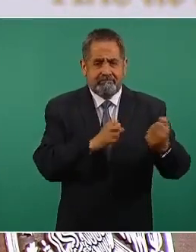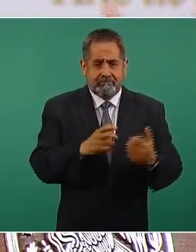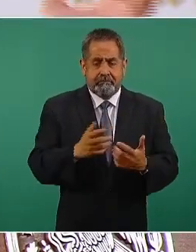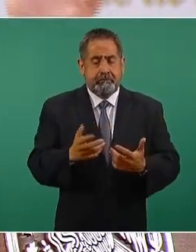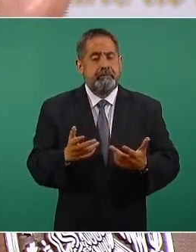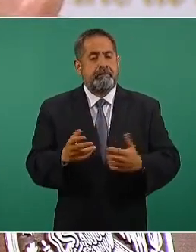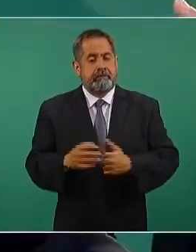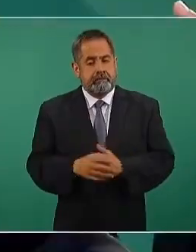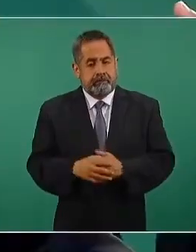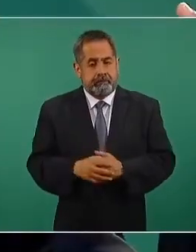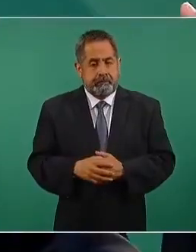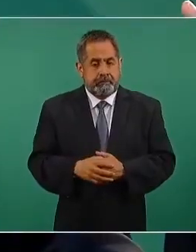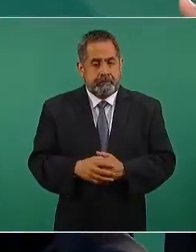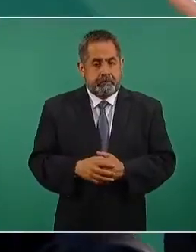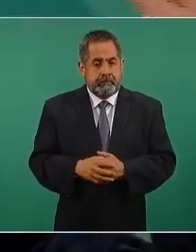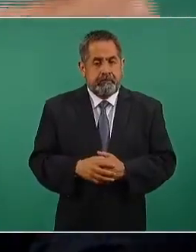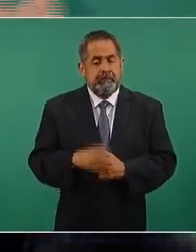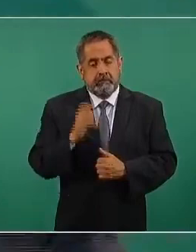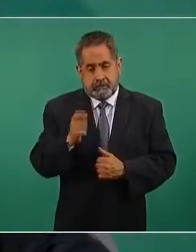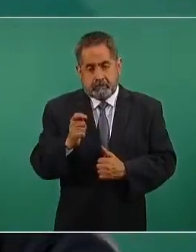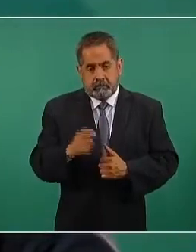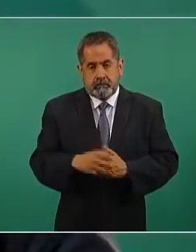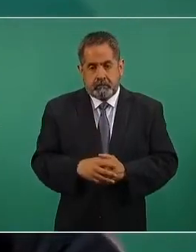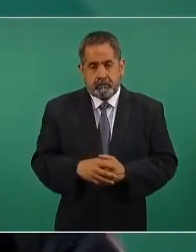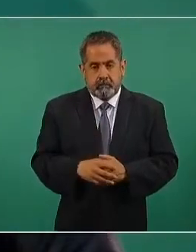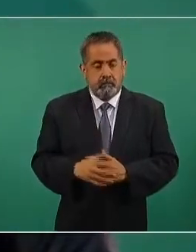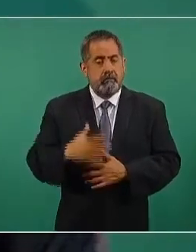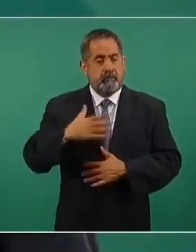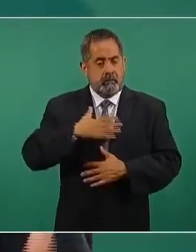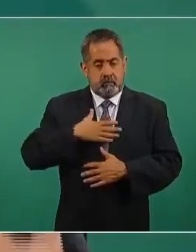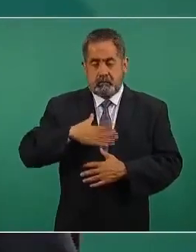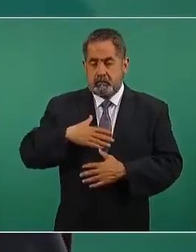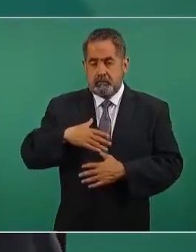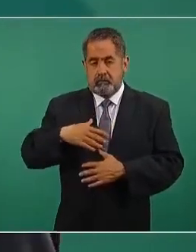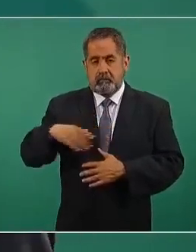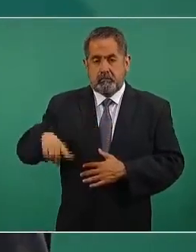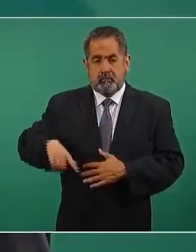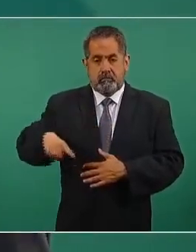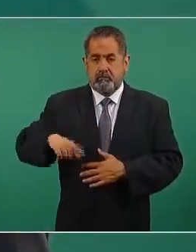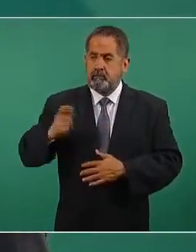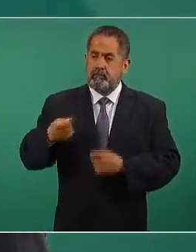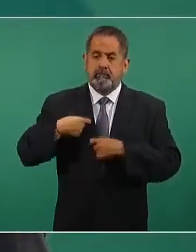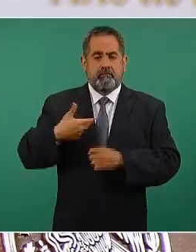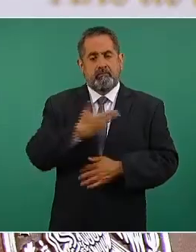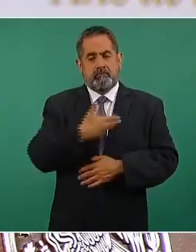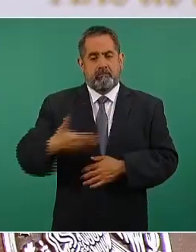Entonces, si yo como jefe del Estado ahora